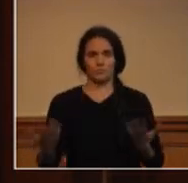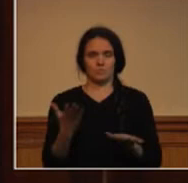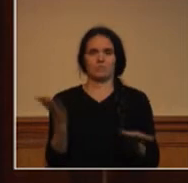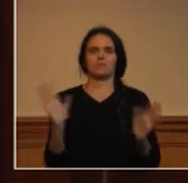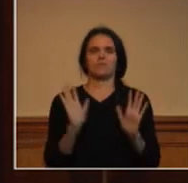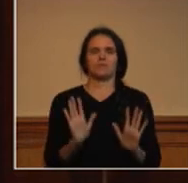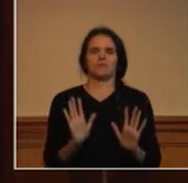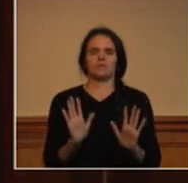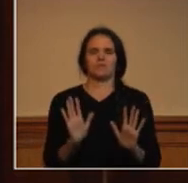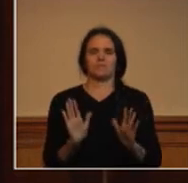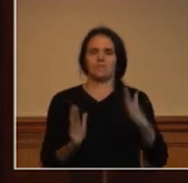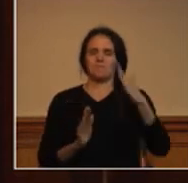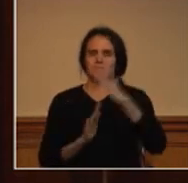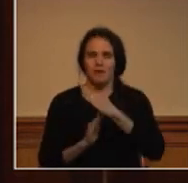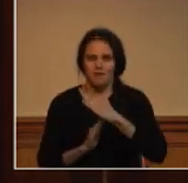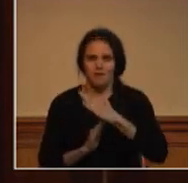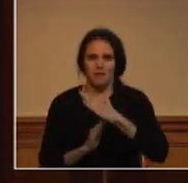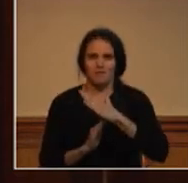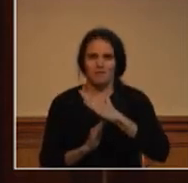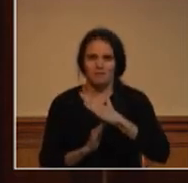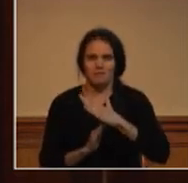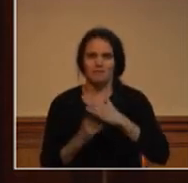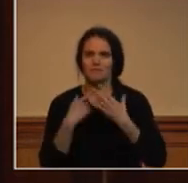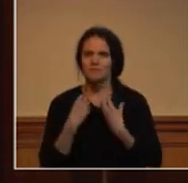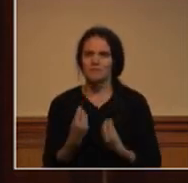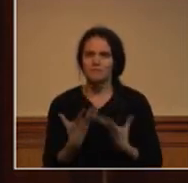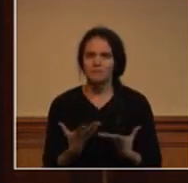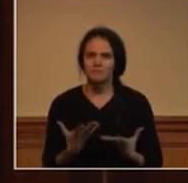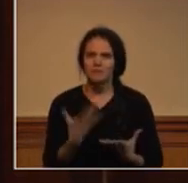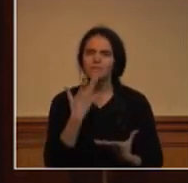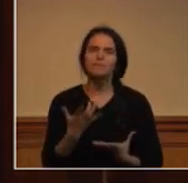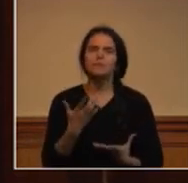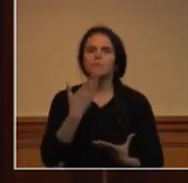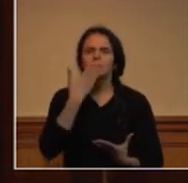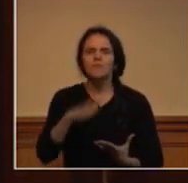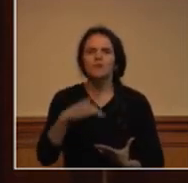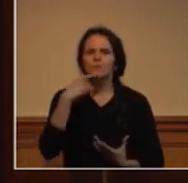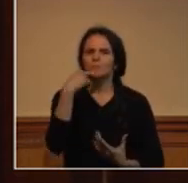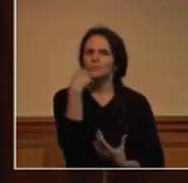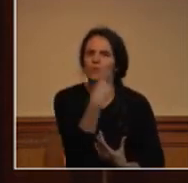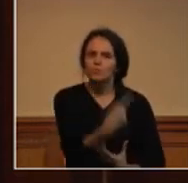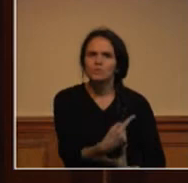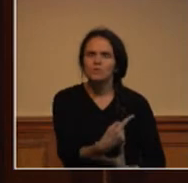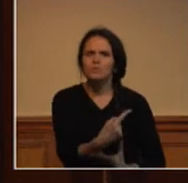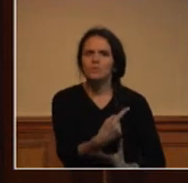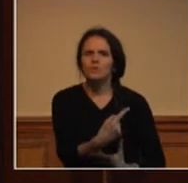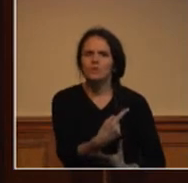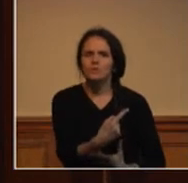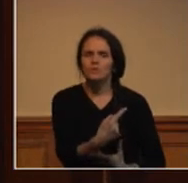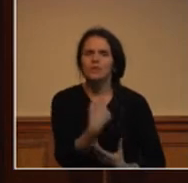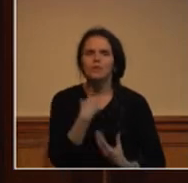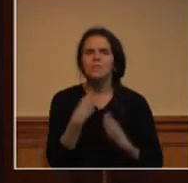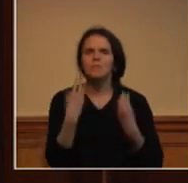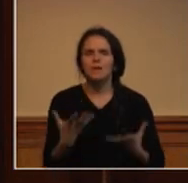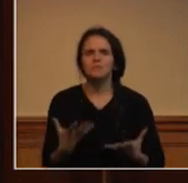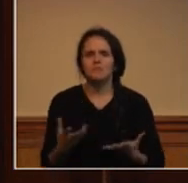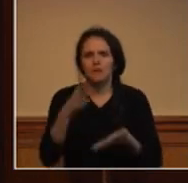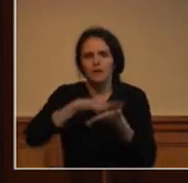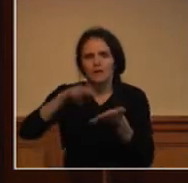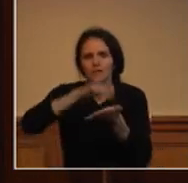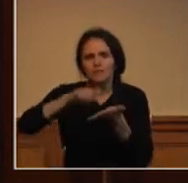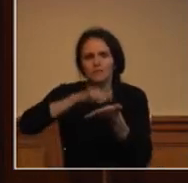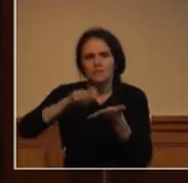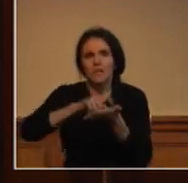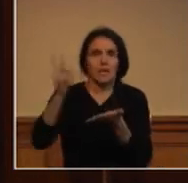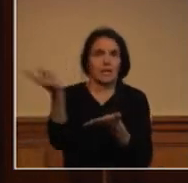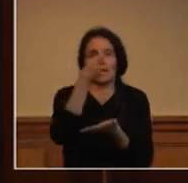momento tuvimos que parar y decir, ¿y por qué no preguntamos cómo estamos en alfabetización general? Porque los